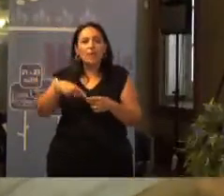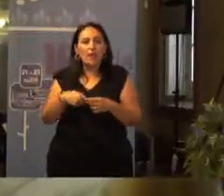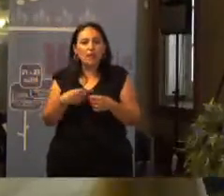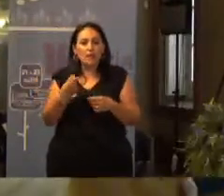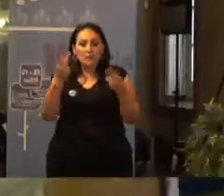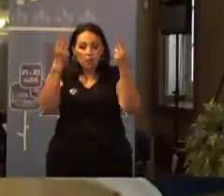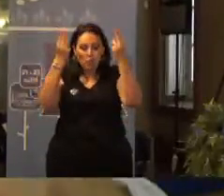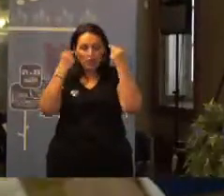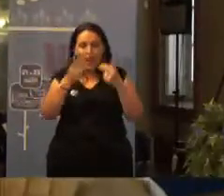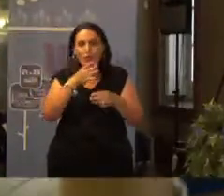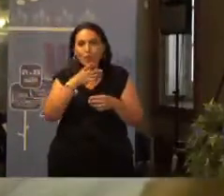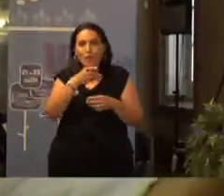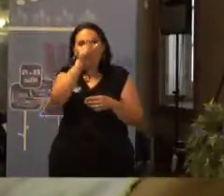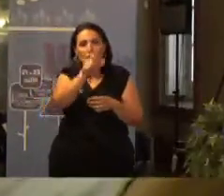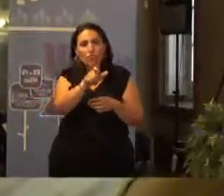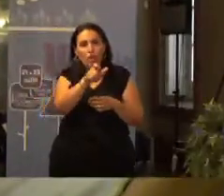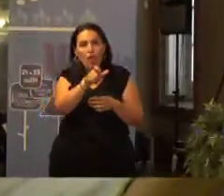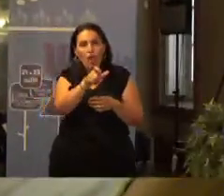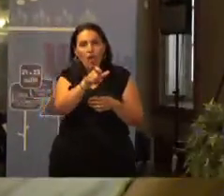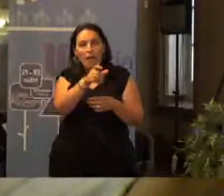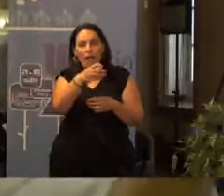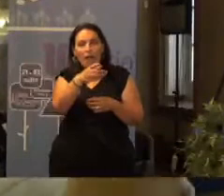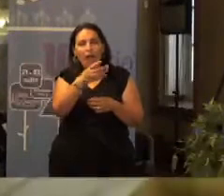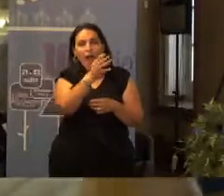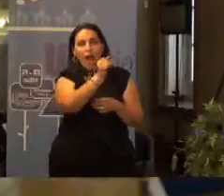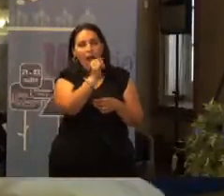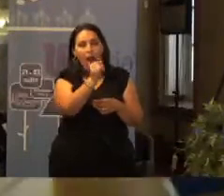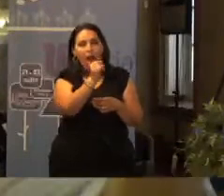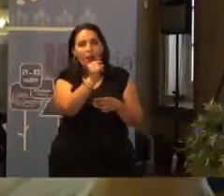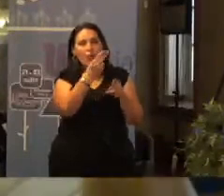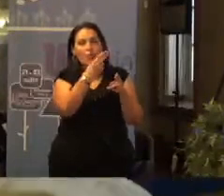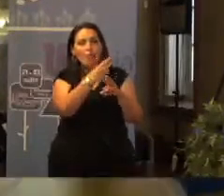institucións está porque o puxeron cidadáns que apostaron por eso. E